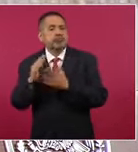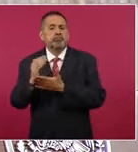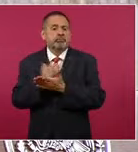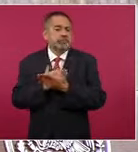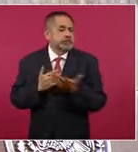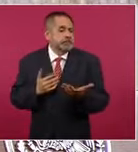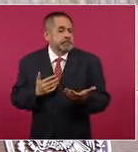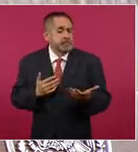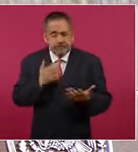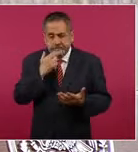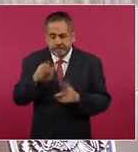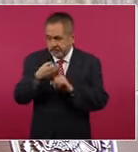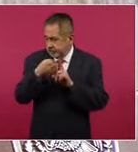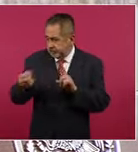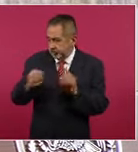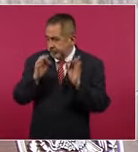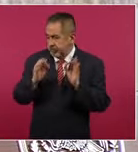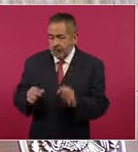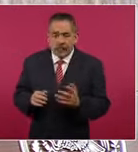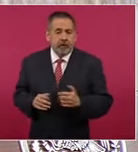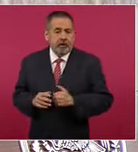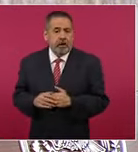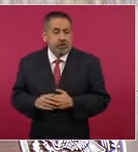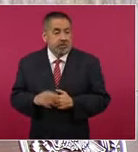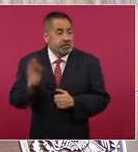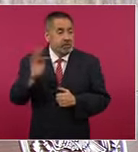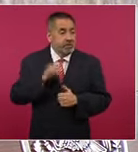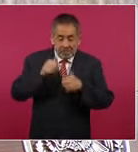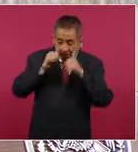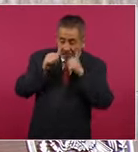y se van a seguir